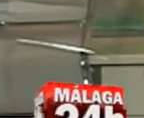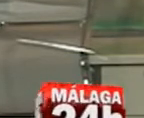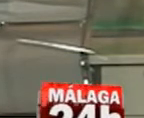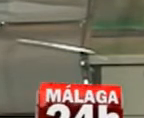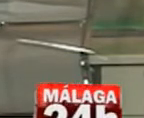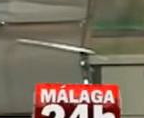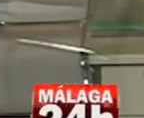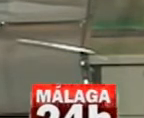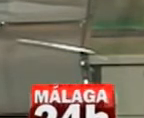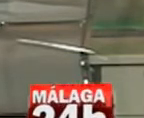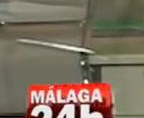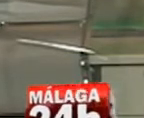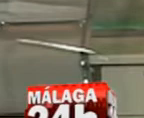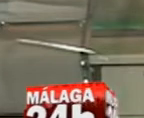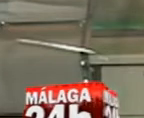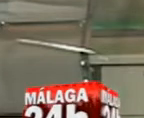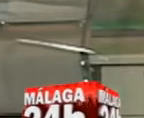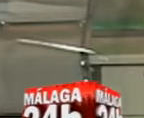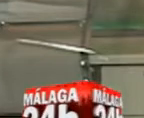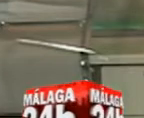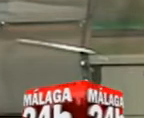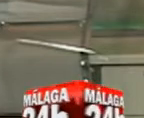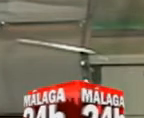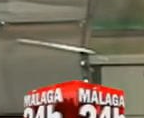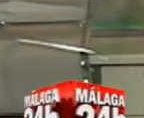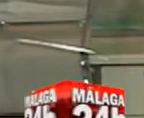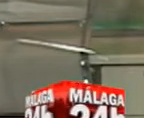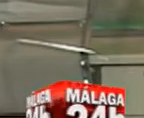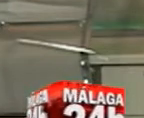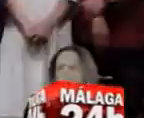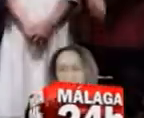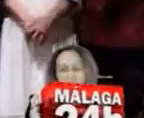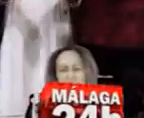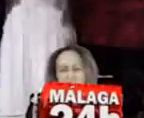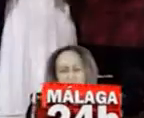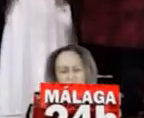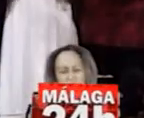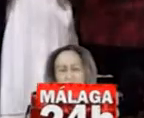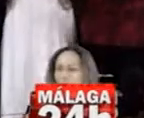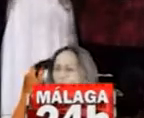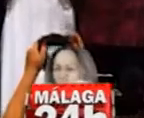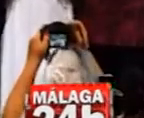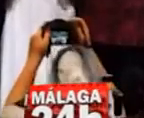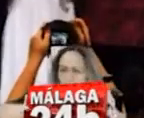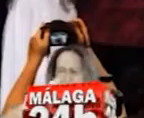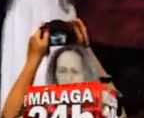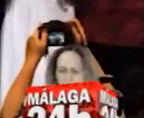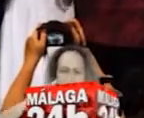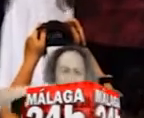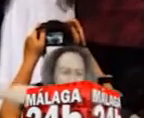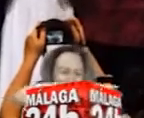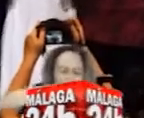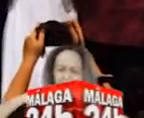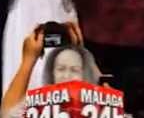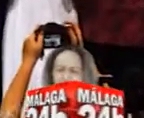24 horas sin reconocer su derrota ni Llamar a su adversario el coordinador de comunicación de la